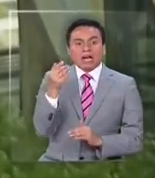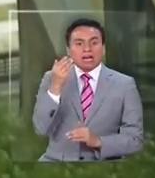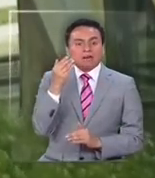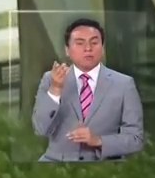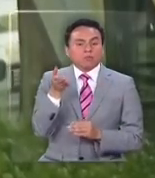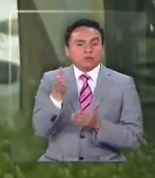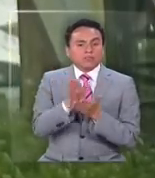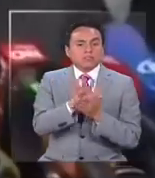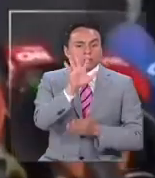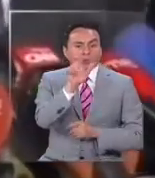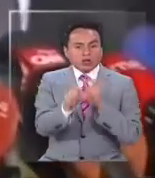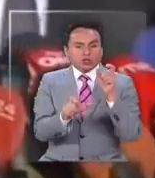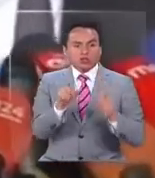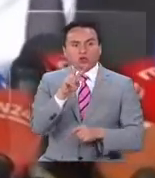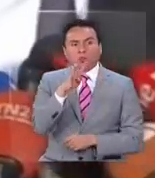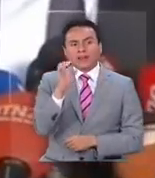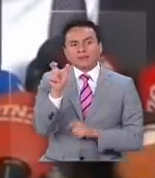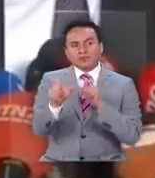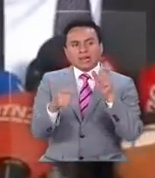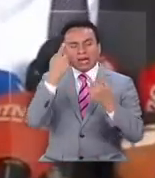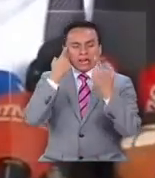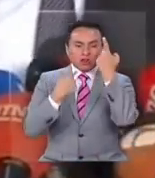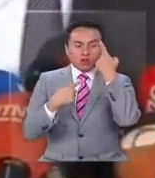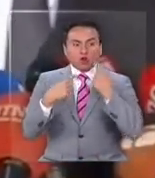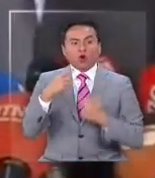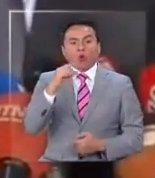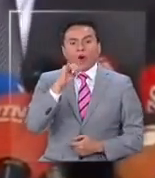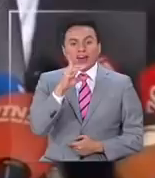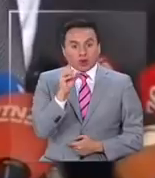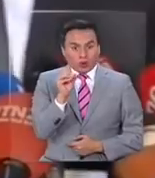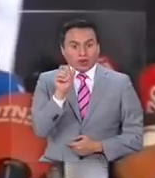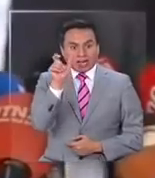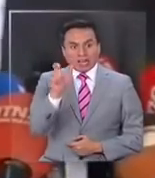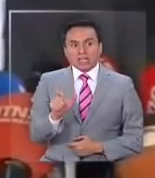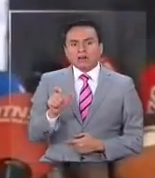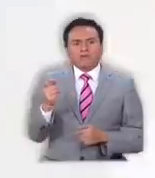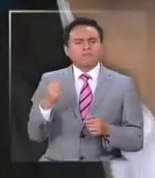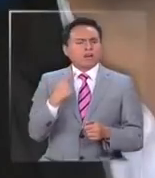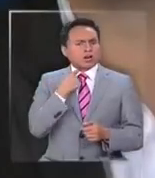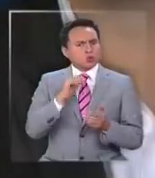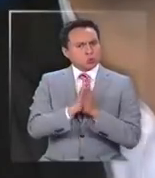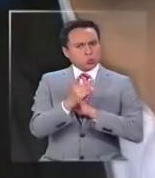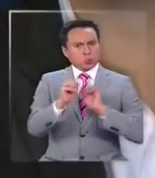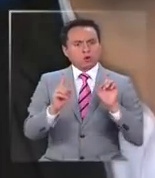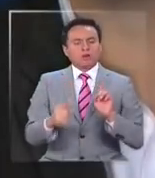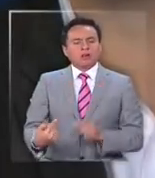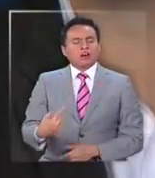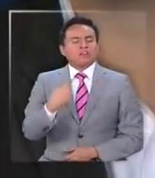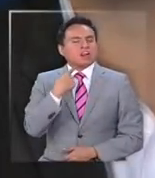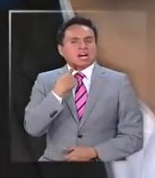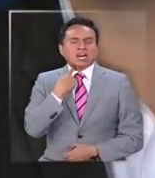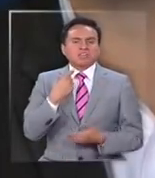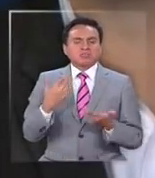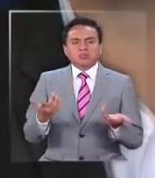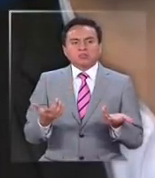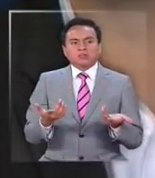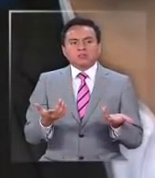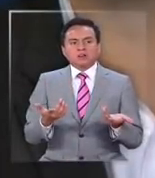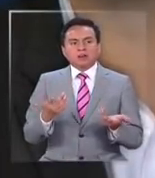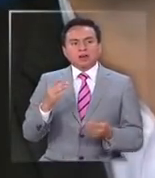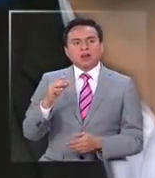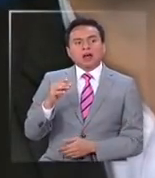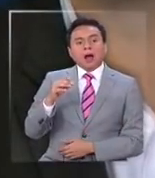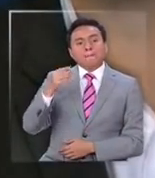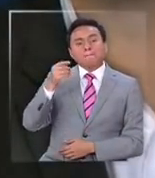5 muertos y casi 240 heridos, Juan Guaidó ha señalado que no todo fue un fracaso. Lo que es un fracaso, claro que Maduro